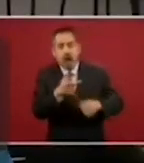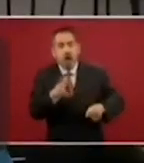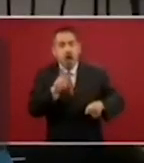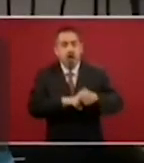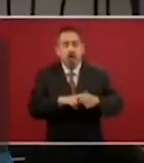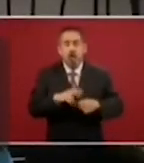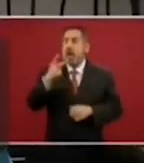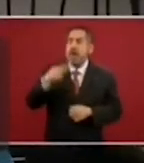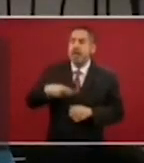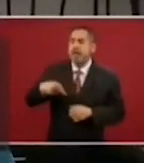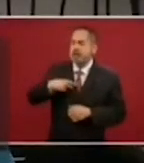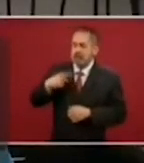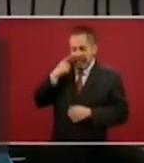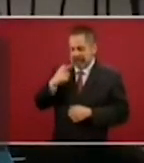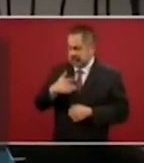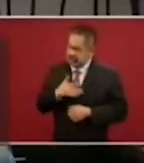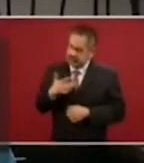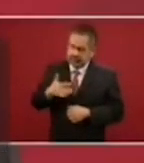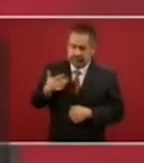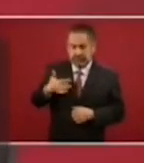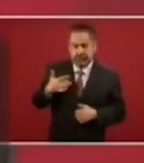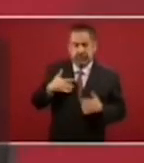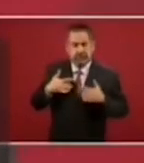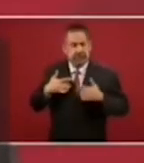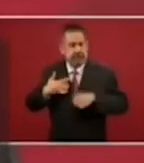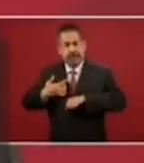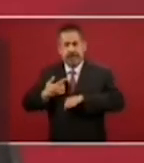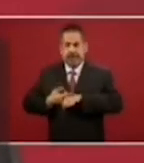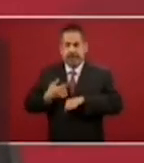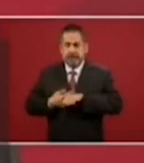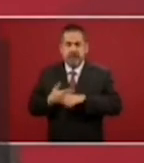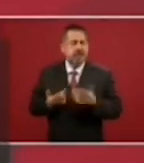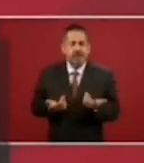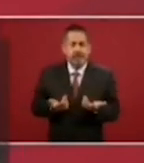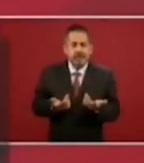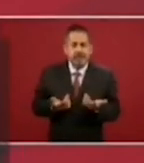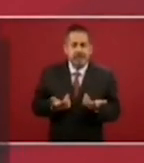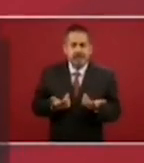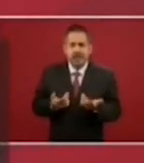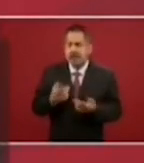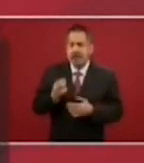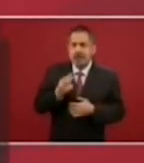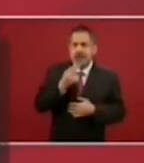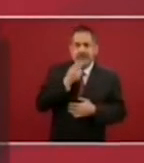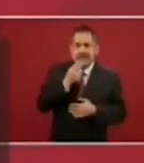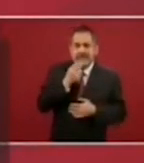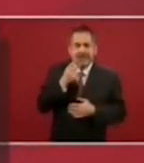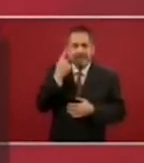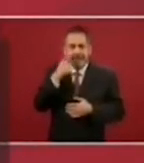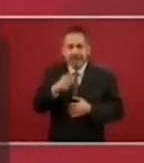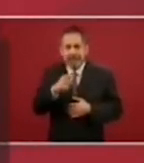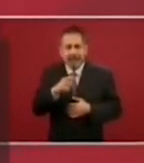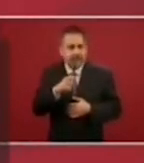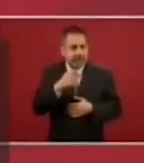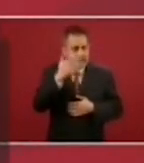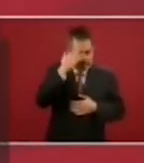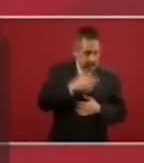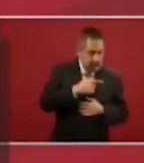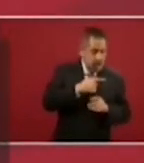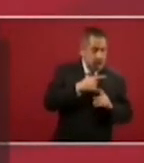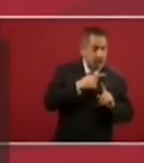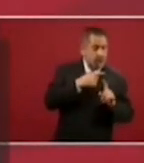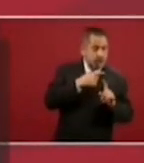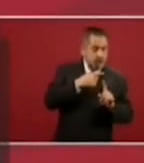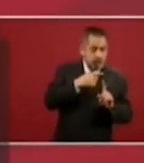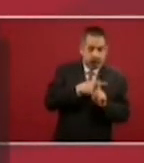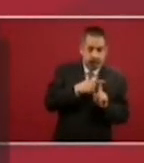Una persona que tenga los síntomas, que tenga la enfermedad, no sirve de nada saber si es positivo o